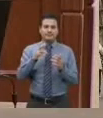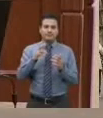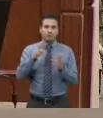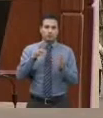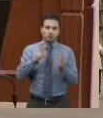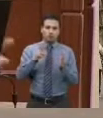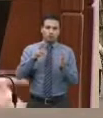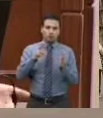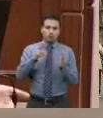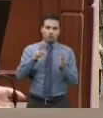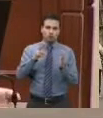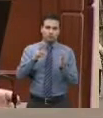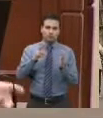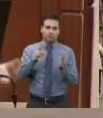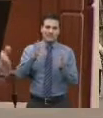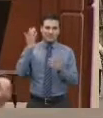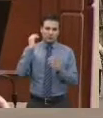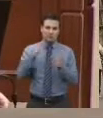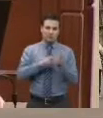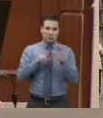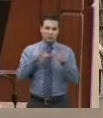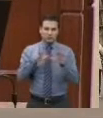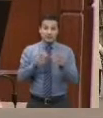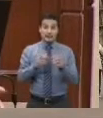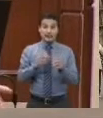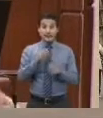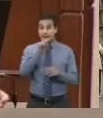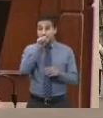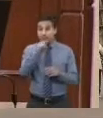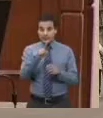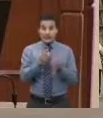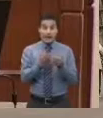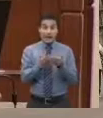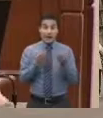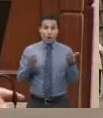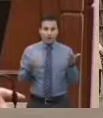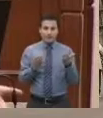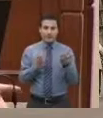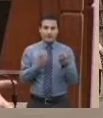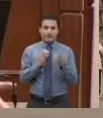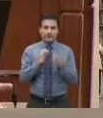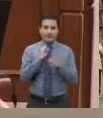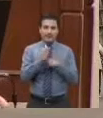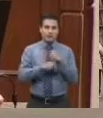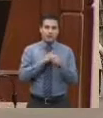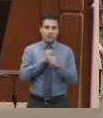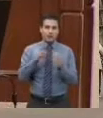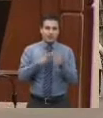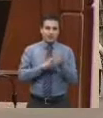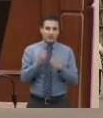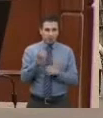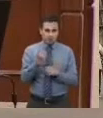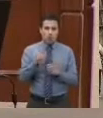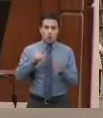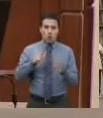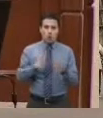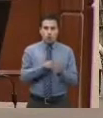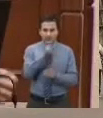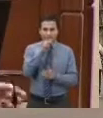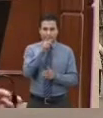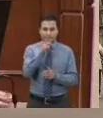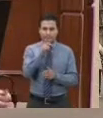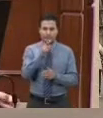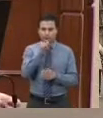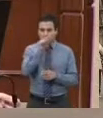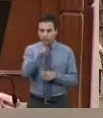se vuelve a verificar en las recientes elecciones federales y locales concurrentes de 2021, es claro